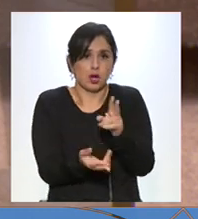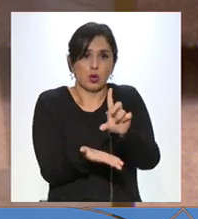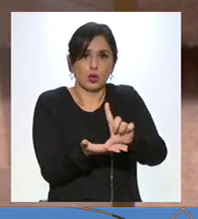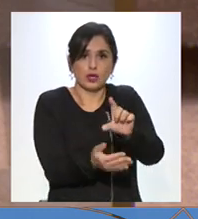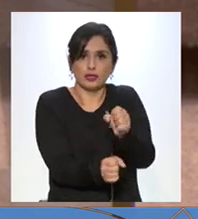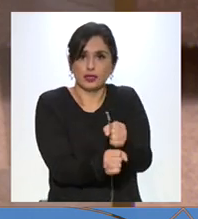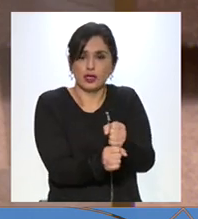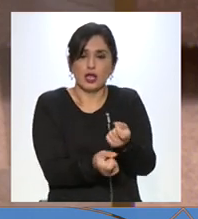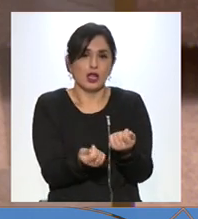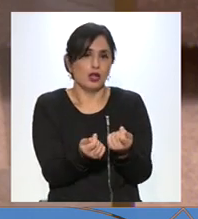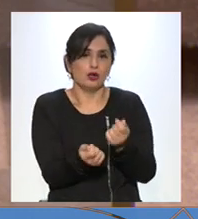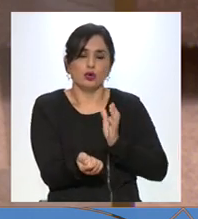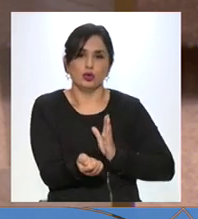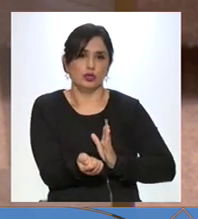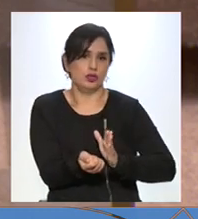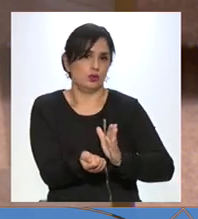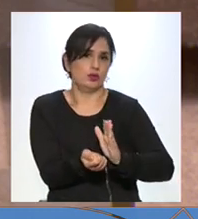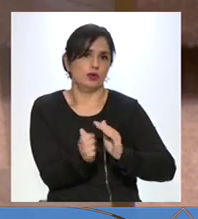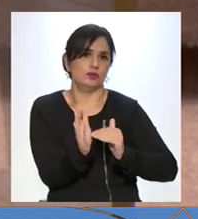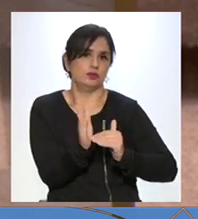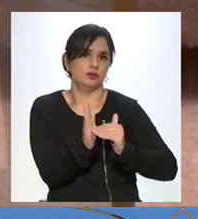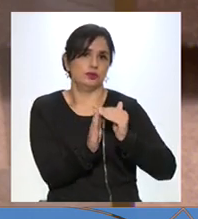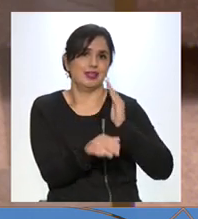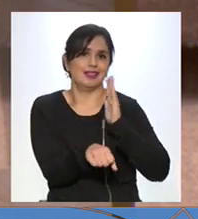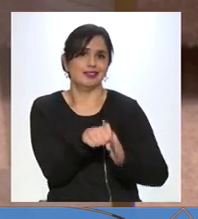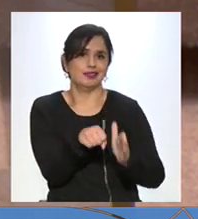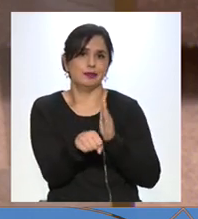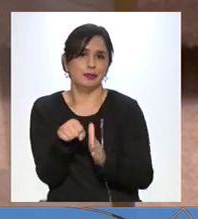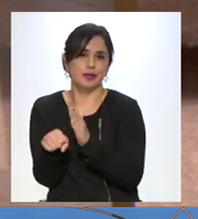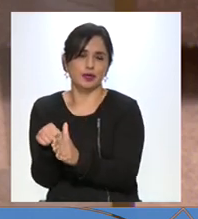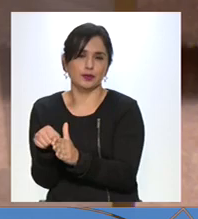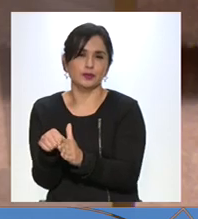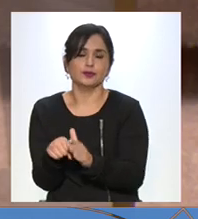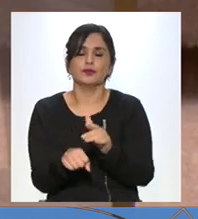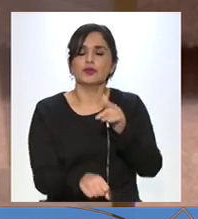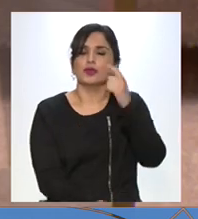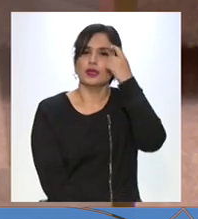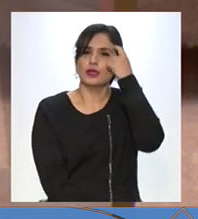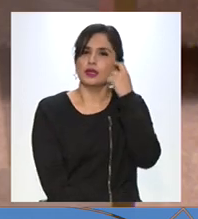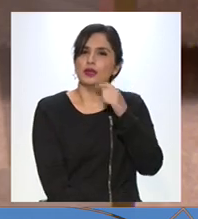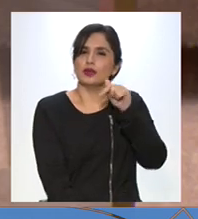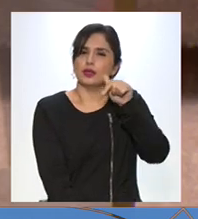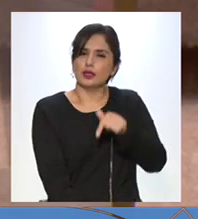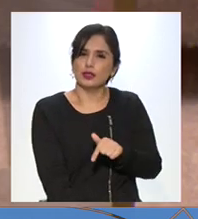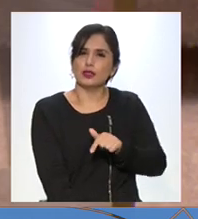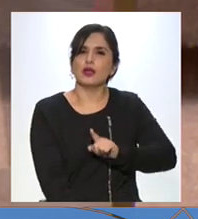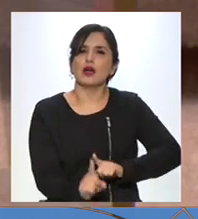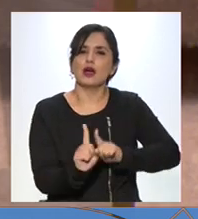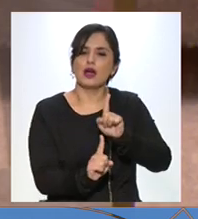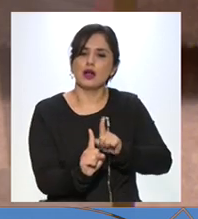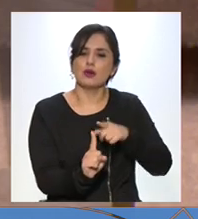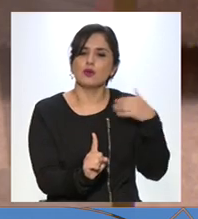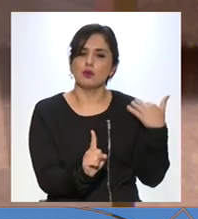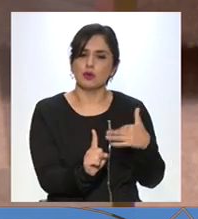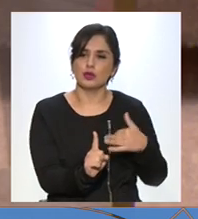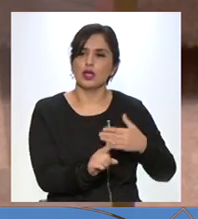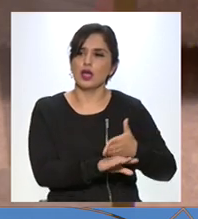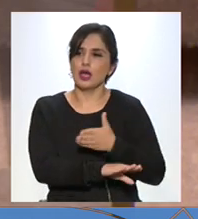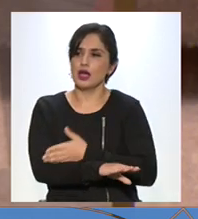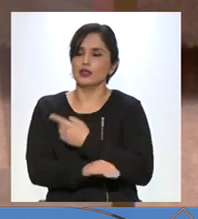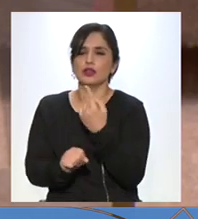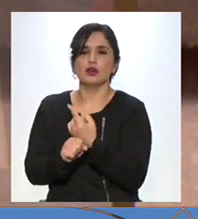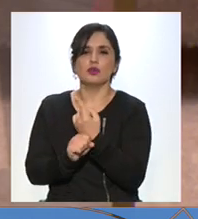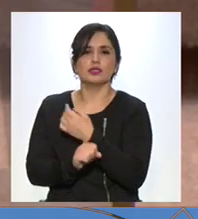la economía continúa con un alto nivel de desocupación. Creo que aquí hay un punto que hay que destacar. Lo conversábamos con el ministro de